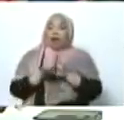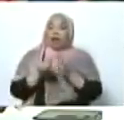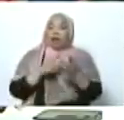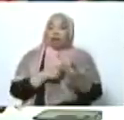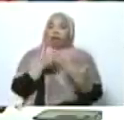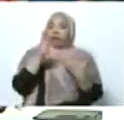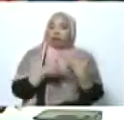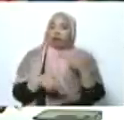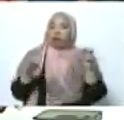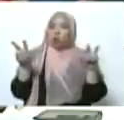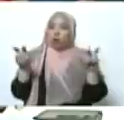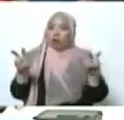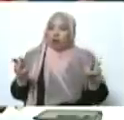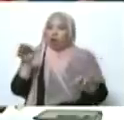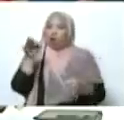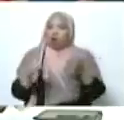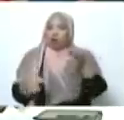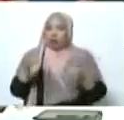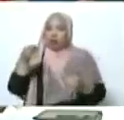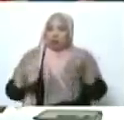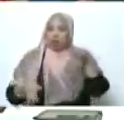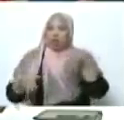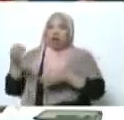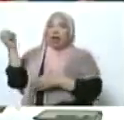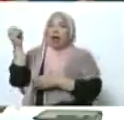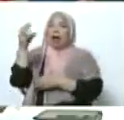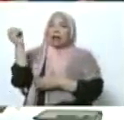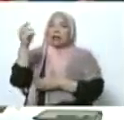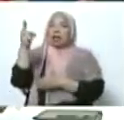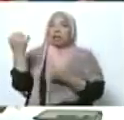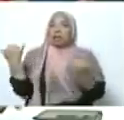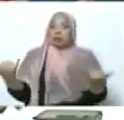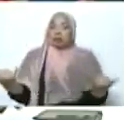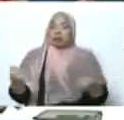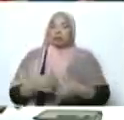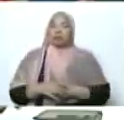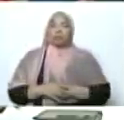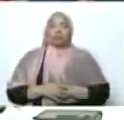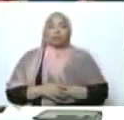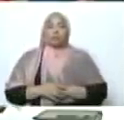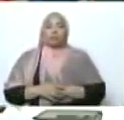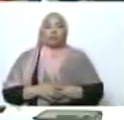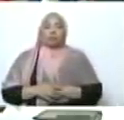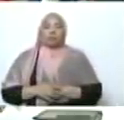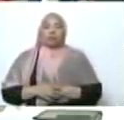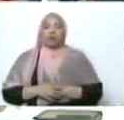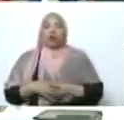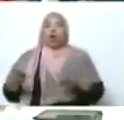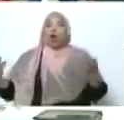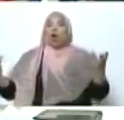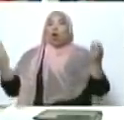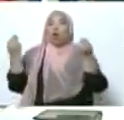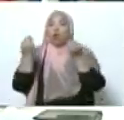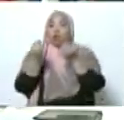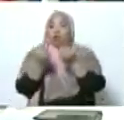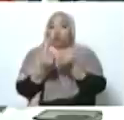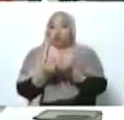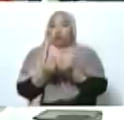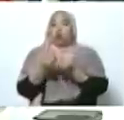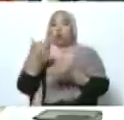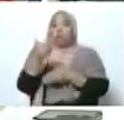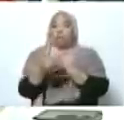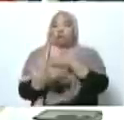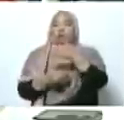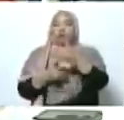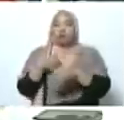presentar en la Asamblea Nacional, bueno, está en consonancia con lo que se ha venido anunciando y se ha